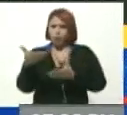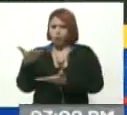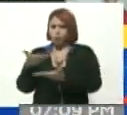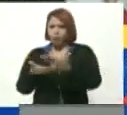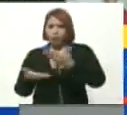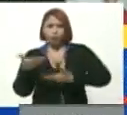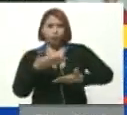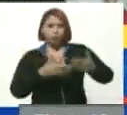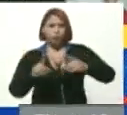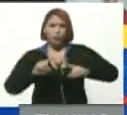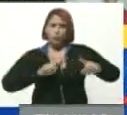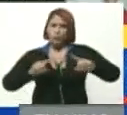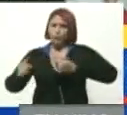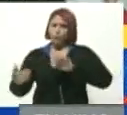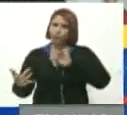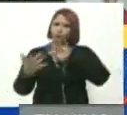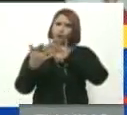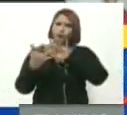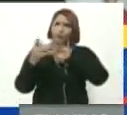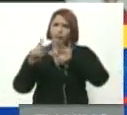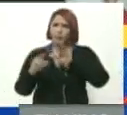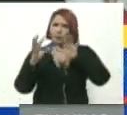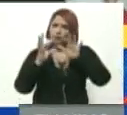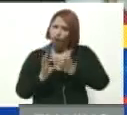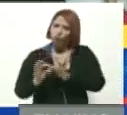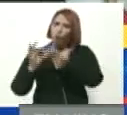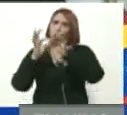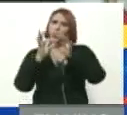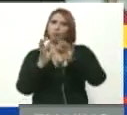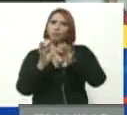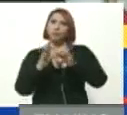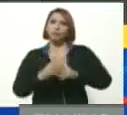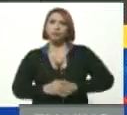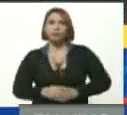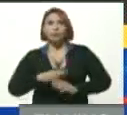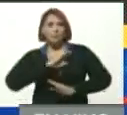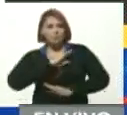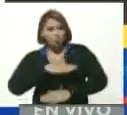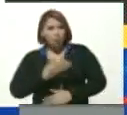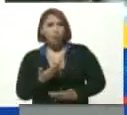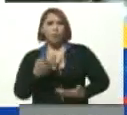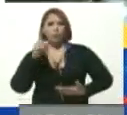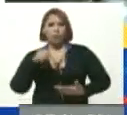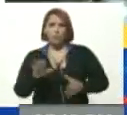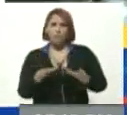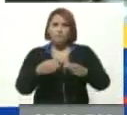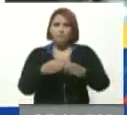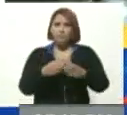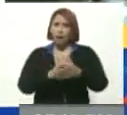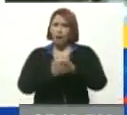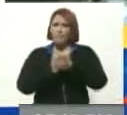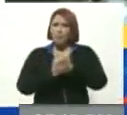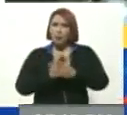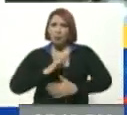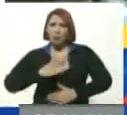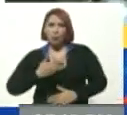en acción colectiva, en unión de Podemos también, compañeros de Podemos,